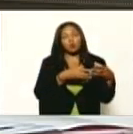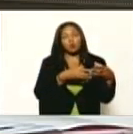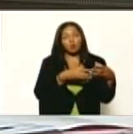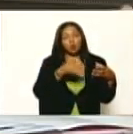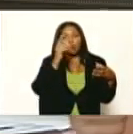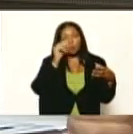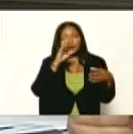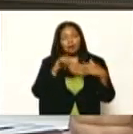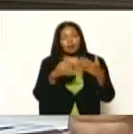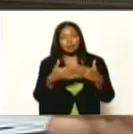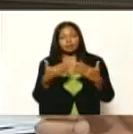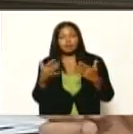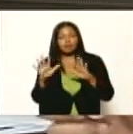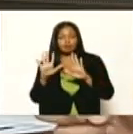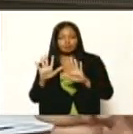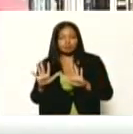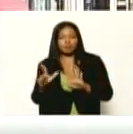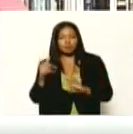10.